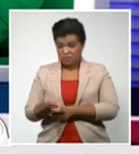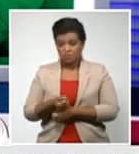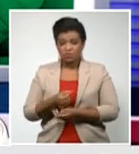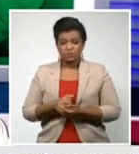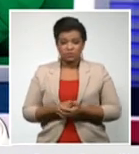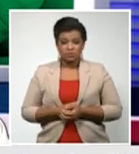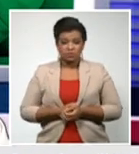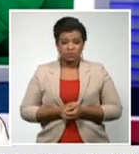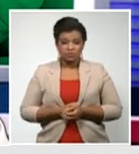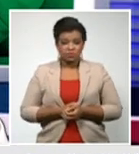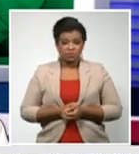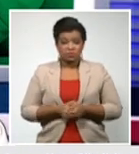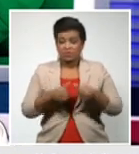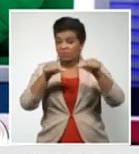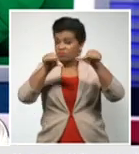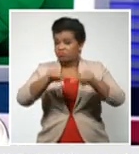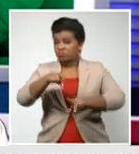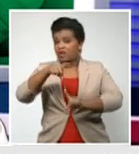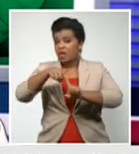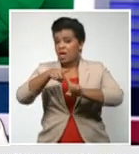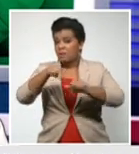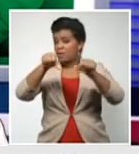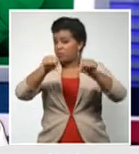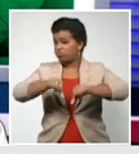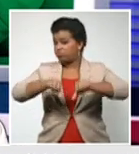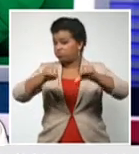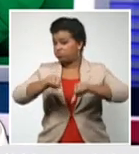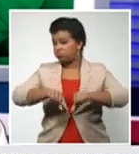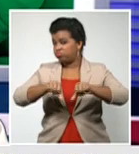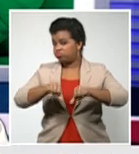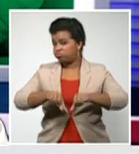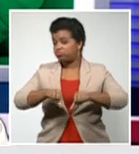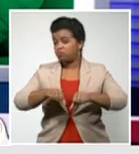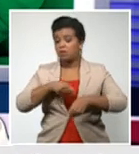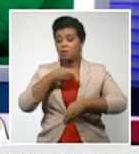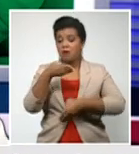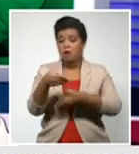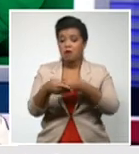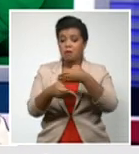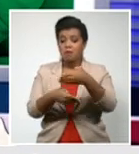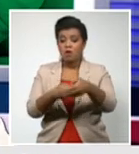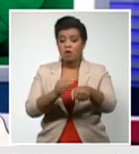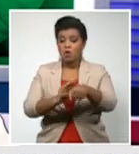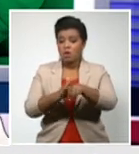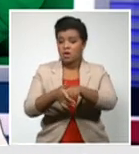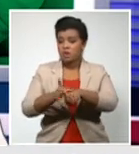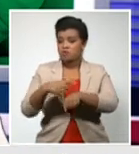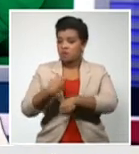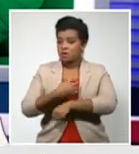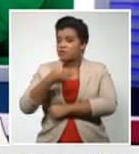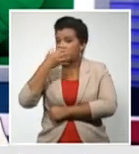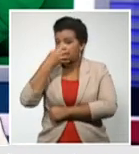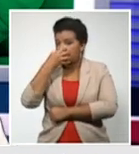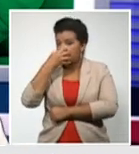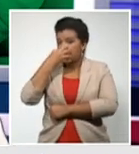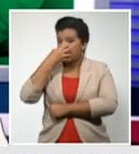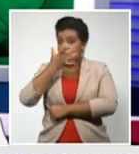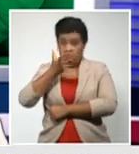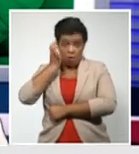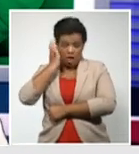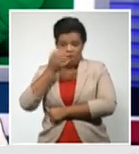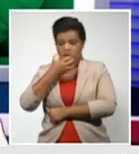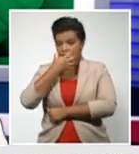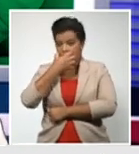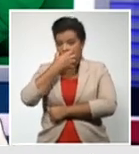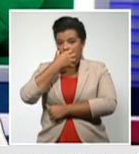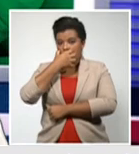en terapia intensiva. Fue necesario en la evolución de su enfermedad intubarla, ventilarla y